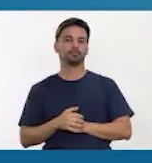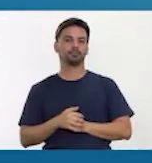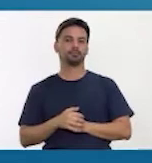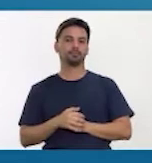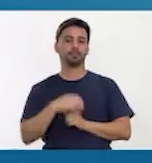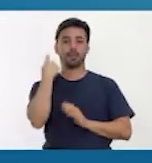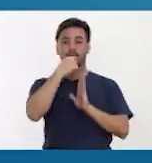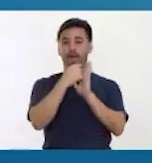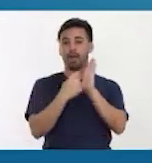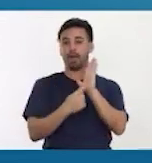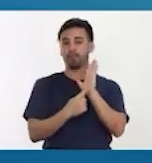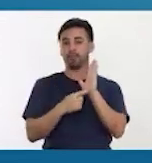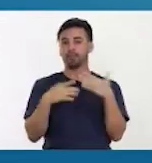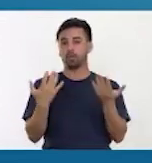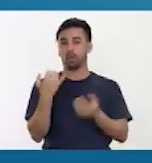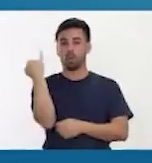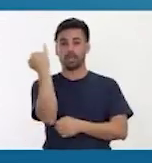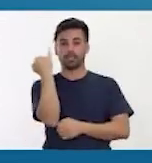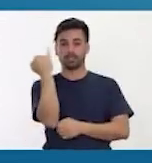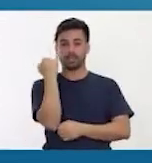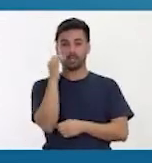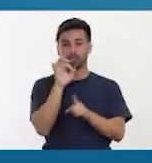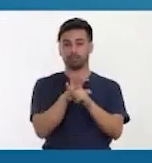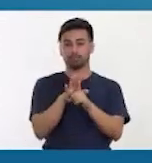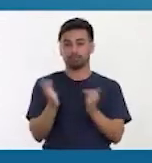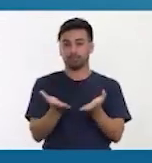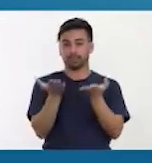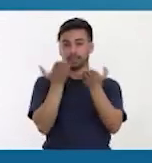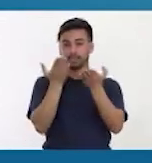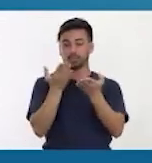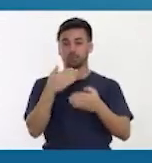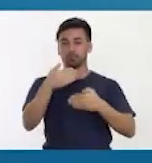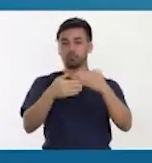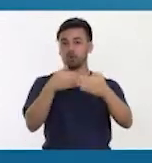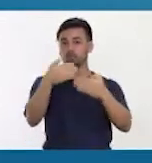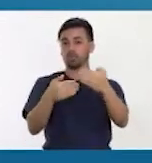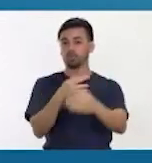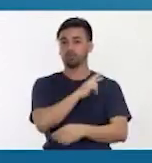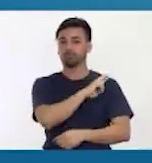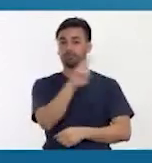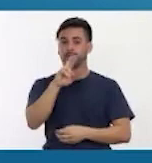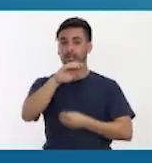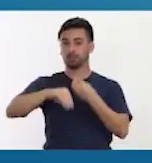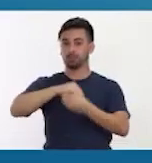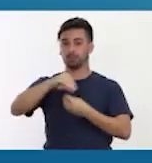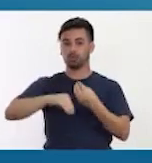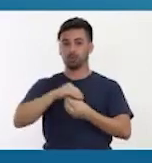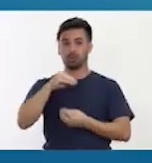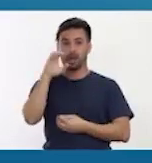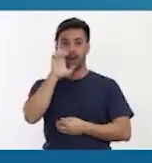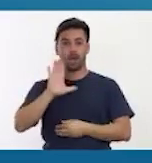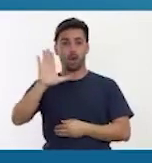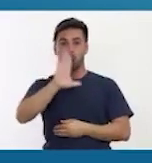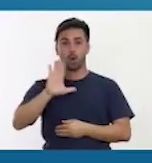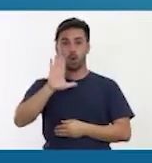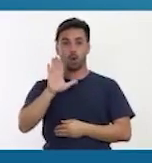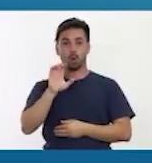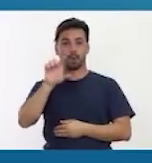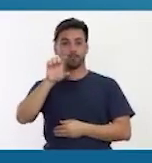contexto internacional en que se inician y se desarrollan los procesos revolucionarios en Europa del Este. Aquí tener en